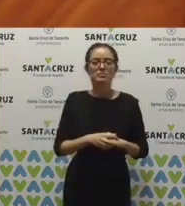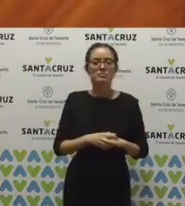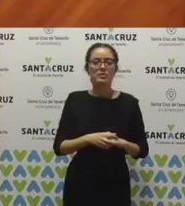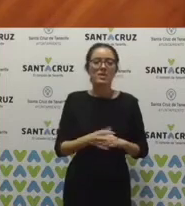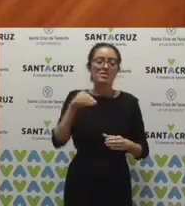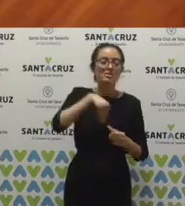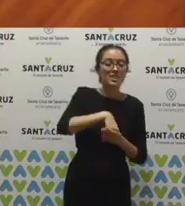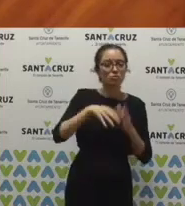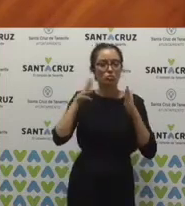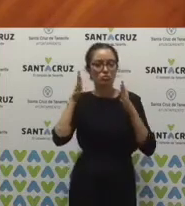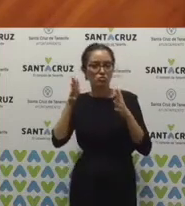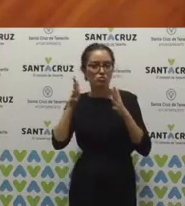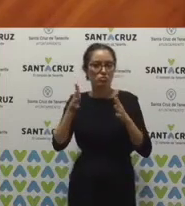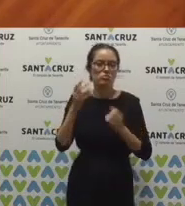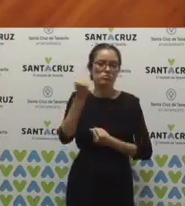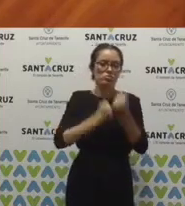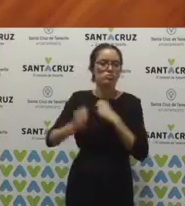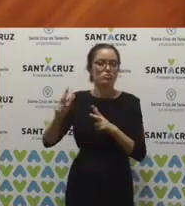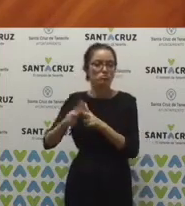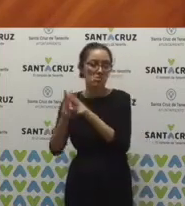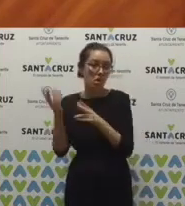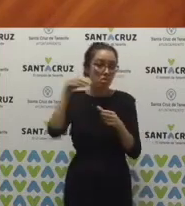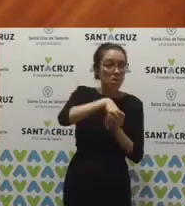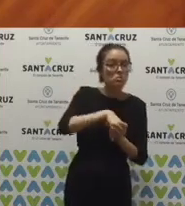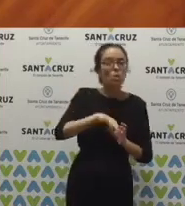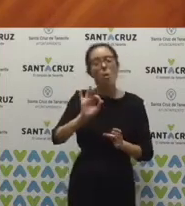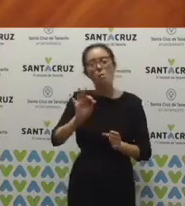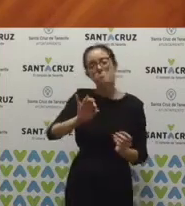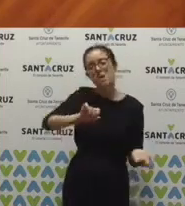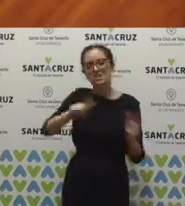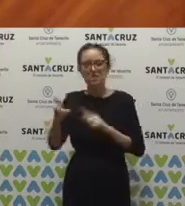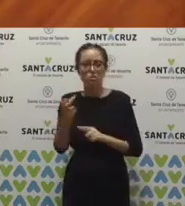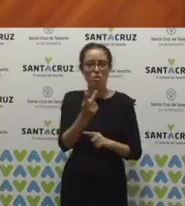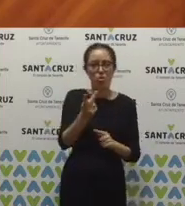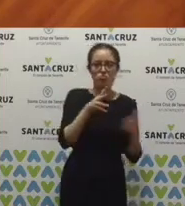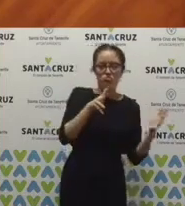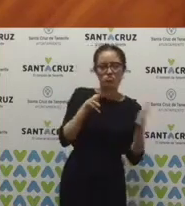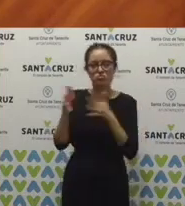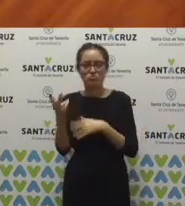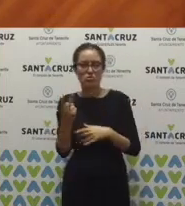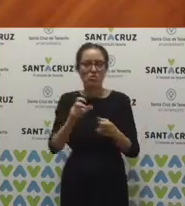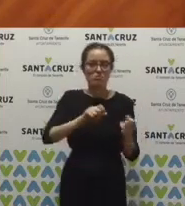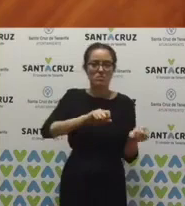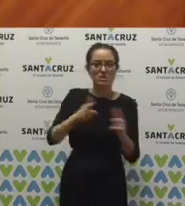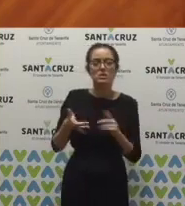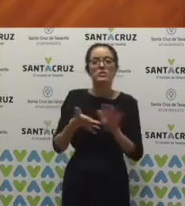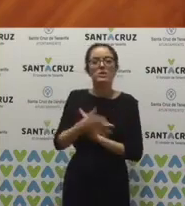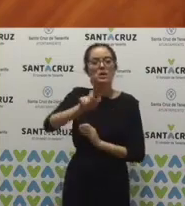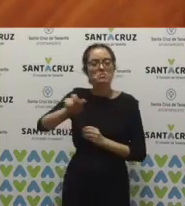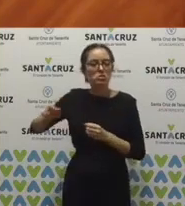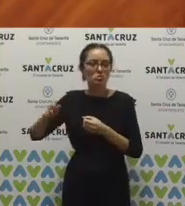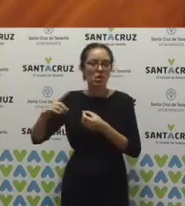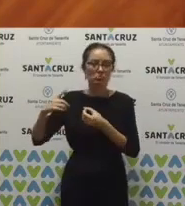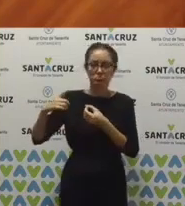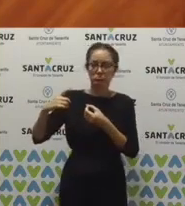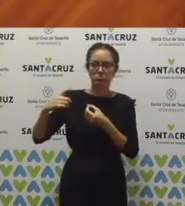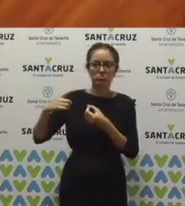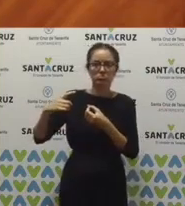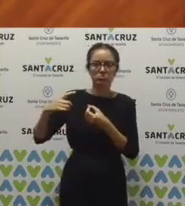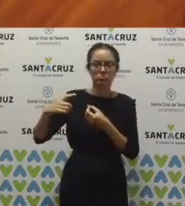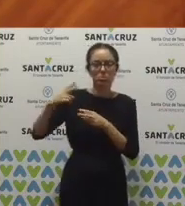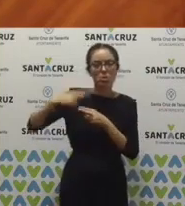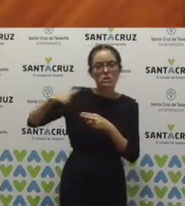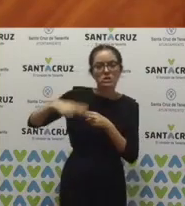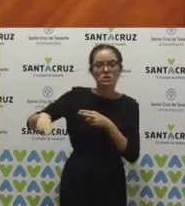económico social o bien adopte una forma similar es decir con plena participación ciudadana de grupos políticos